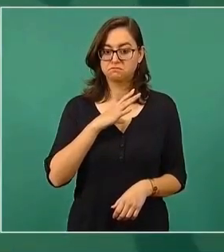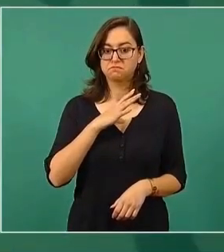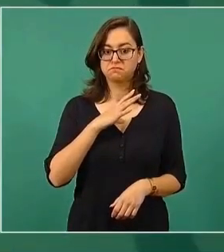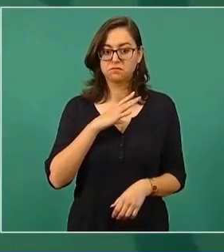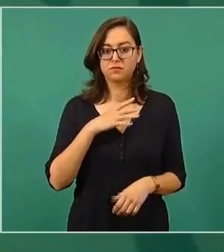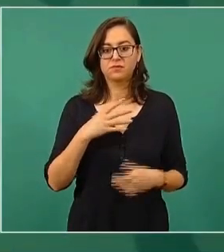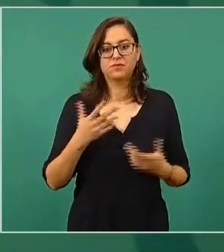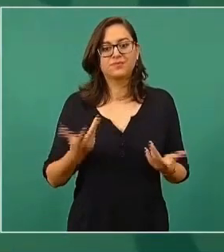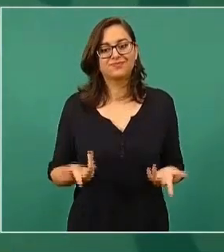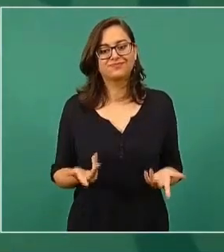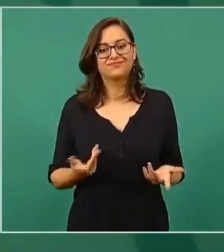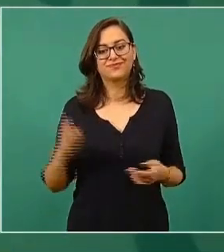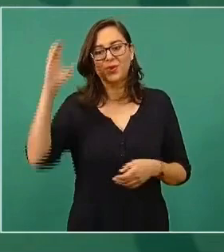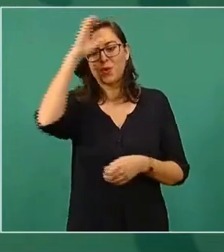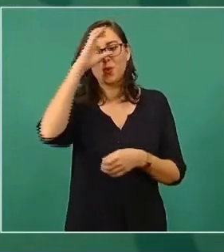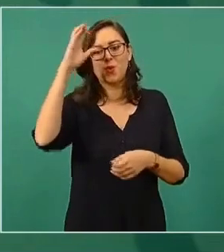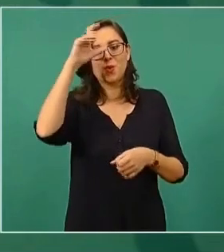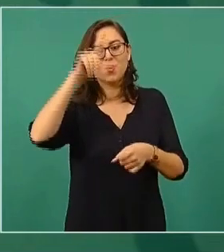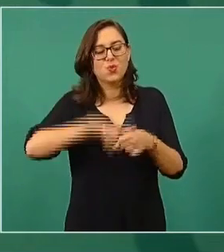Pero eso es una cultura.